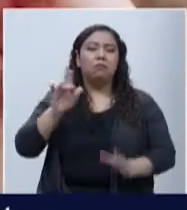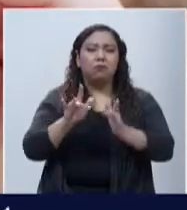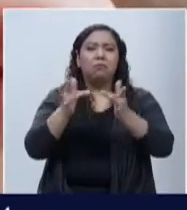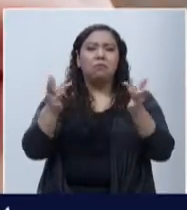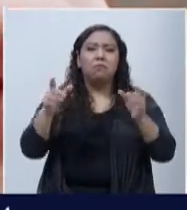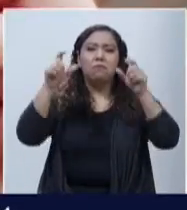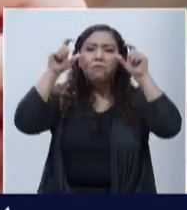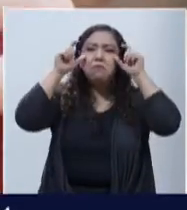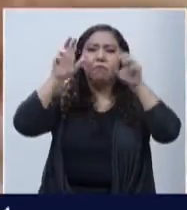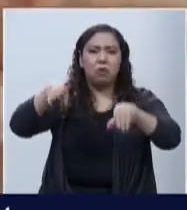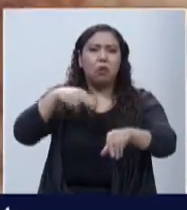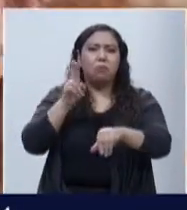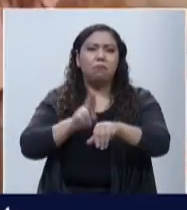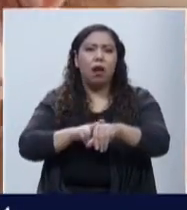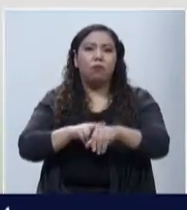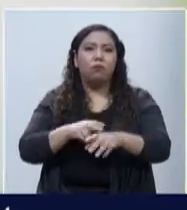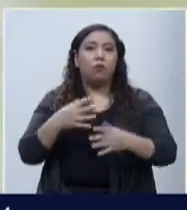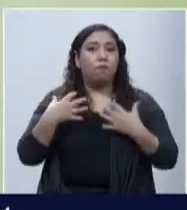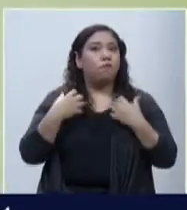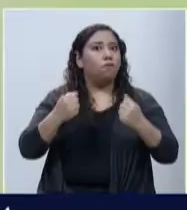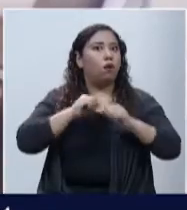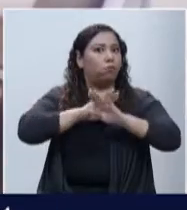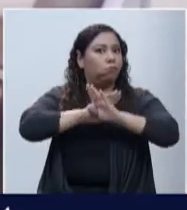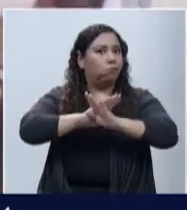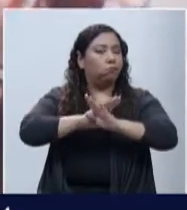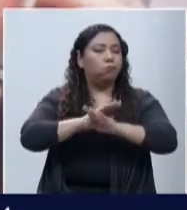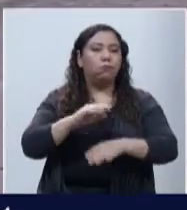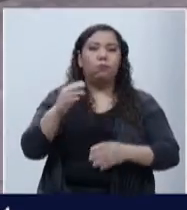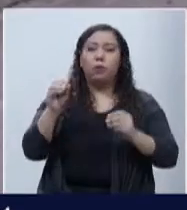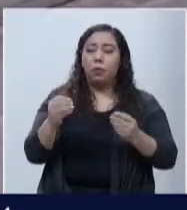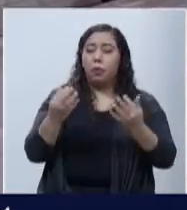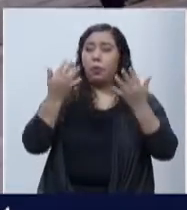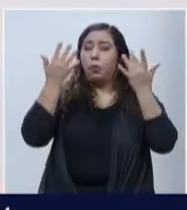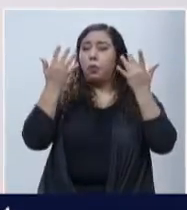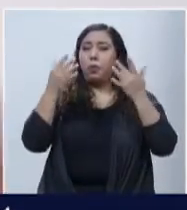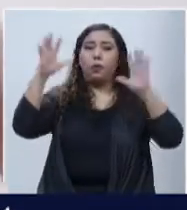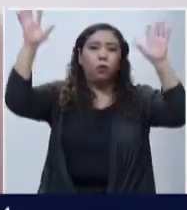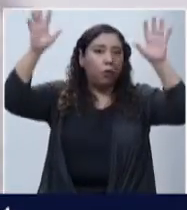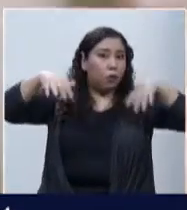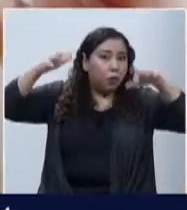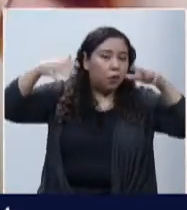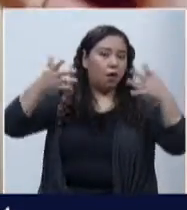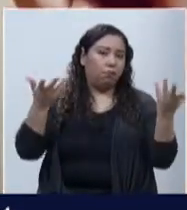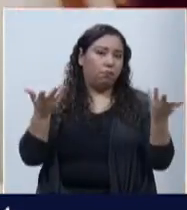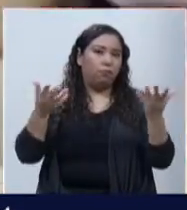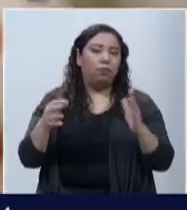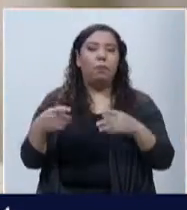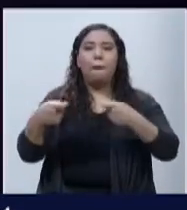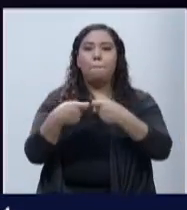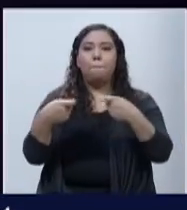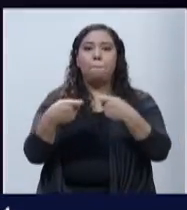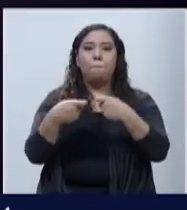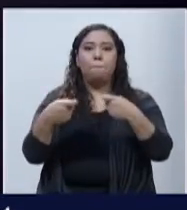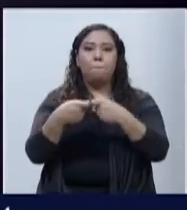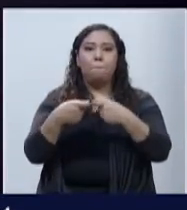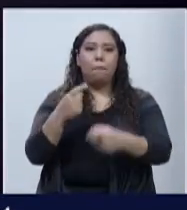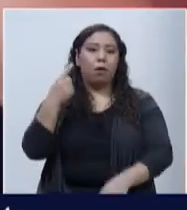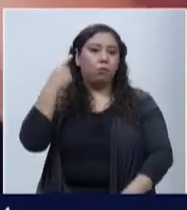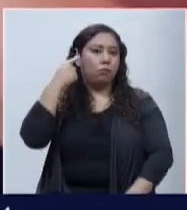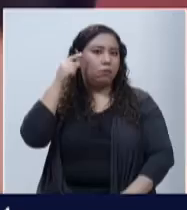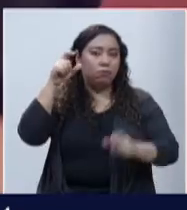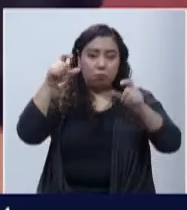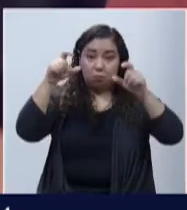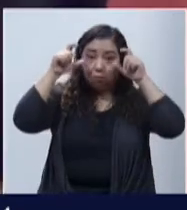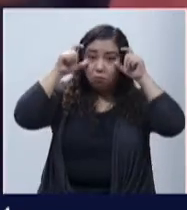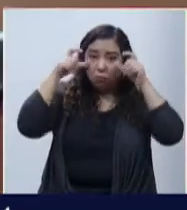una montura delgada son totalmente resistentes al polvo y al agua de la lluvia en cuanto a su batería está en capas de suelo inteligente